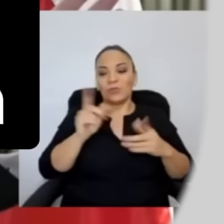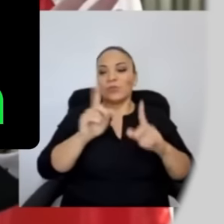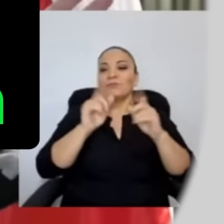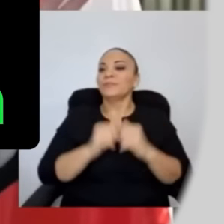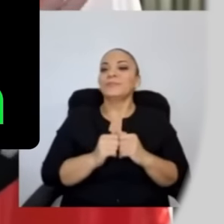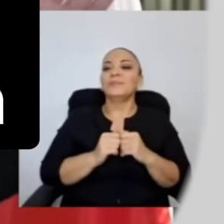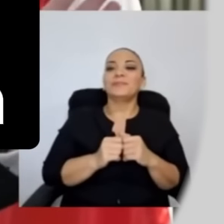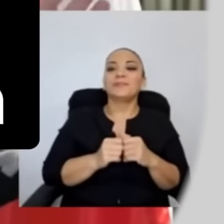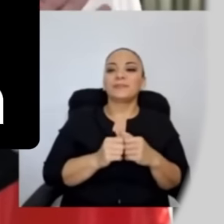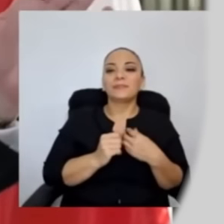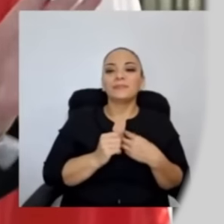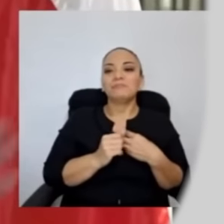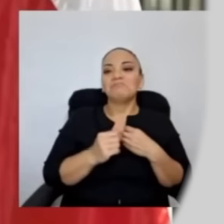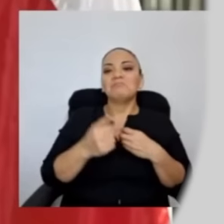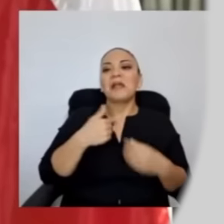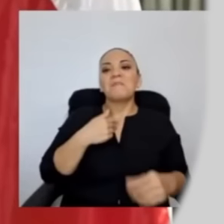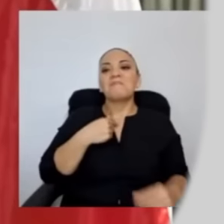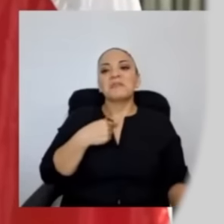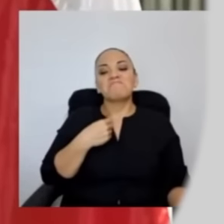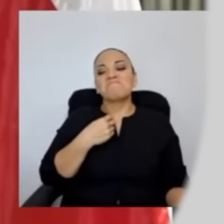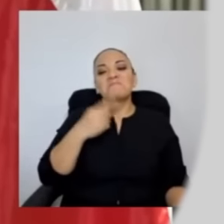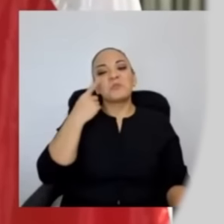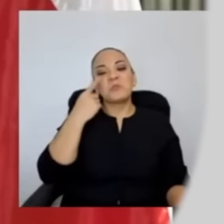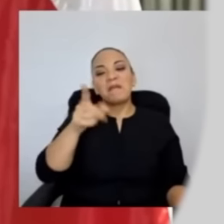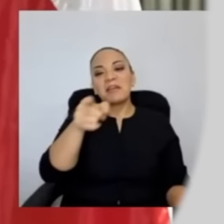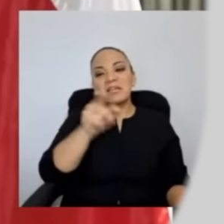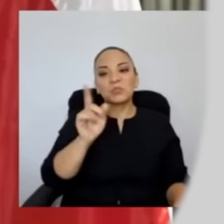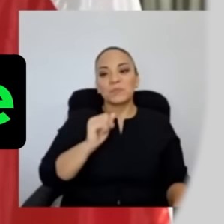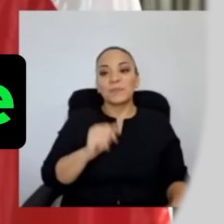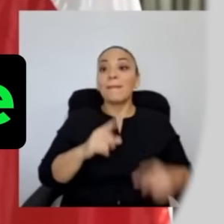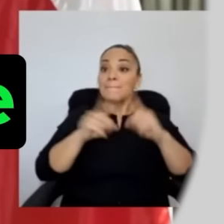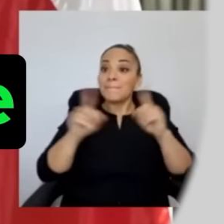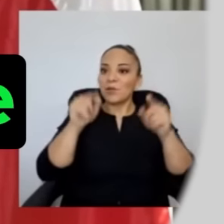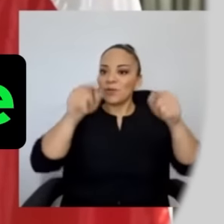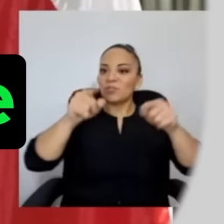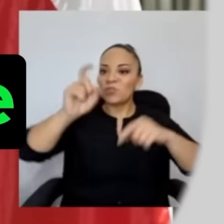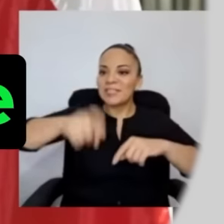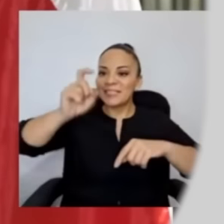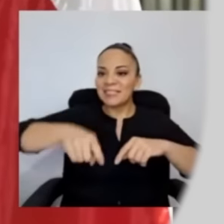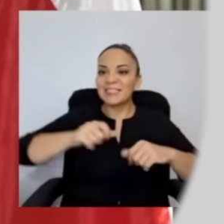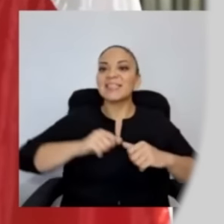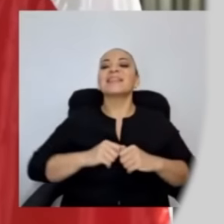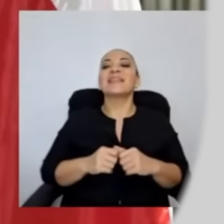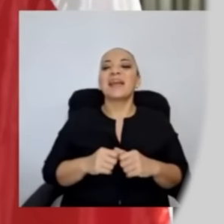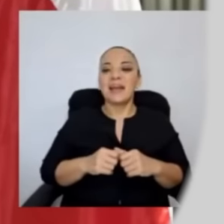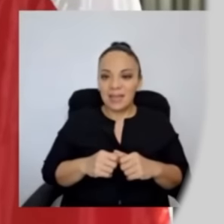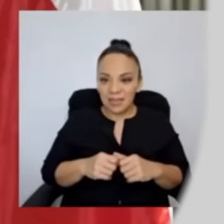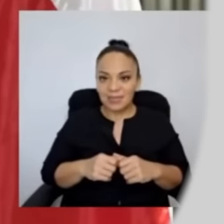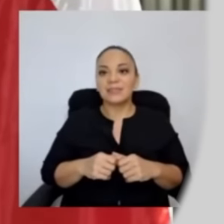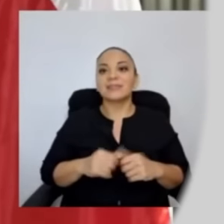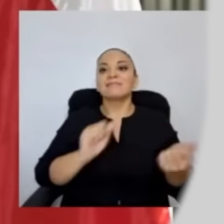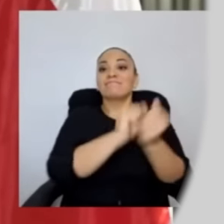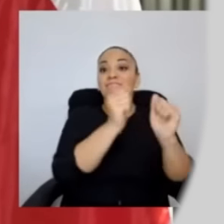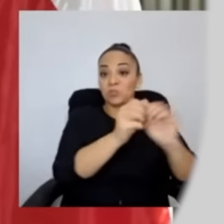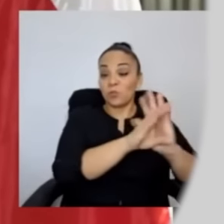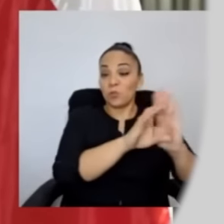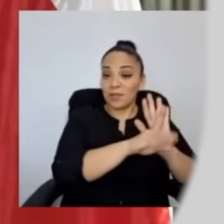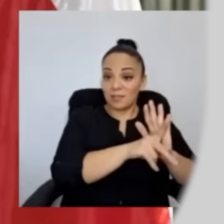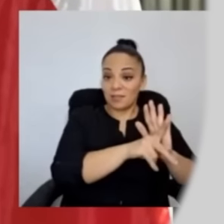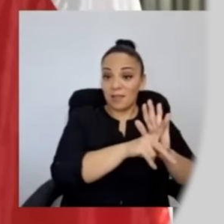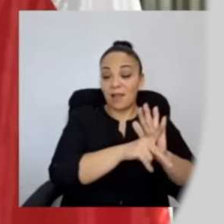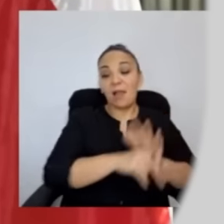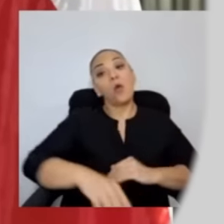Como decía, a mí no me va a tocar ver eso, pero va a requerir una constituyente o una